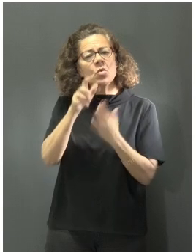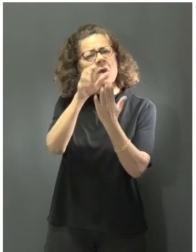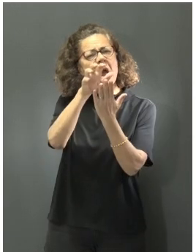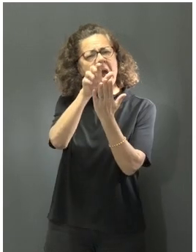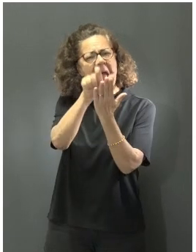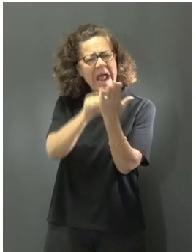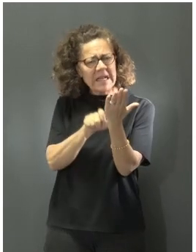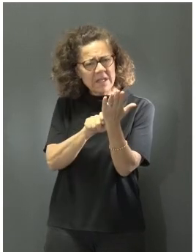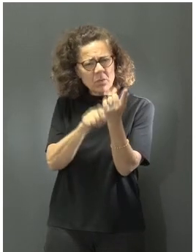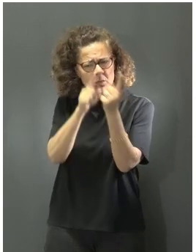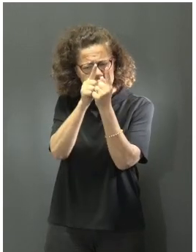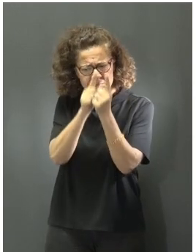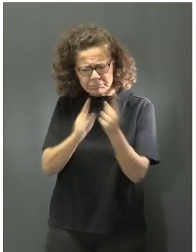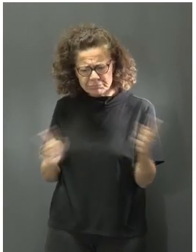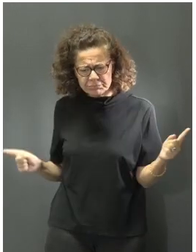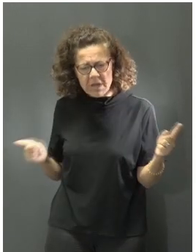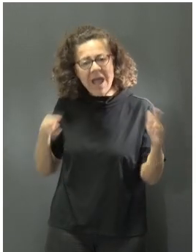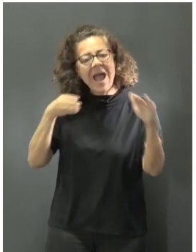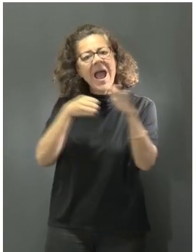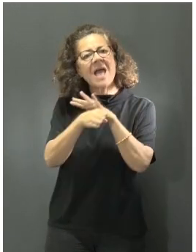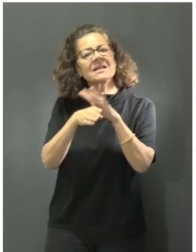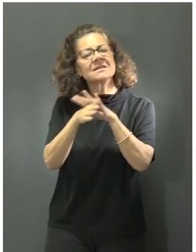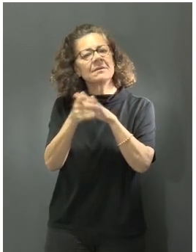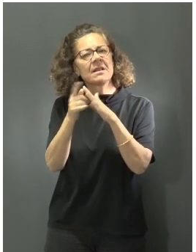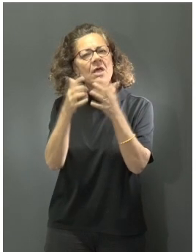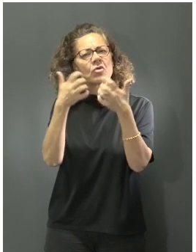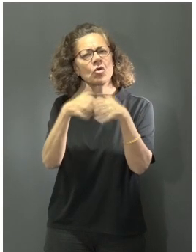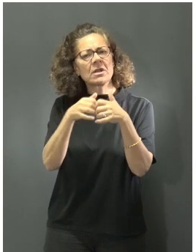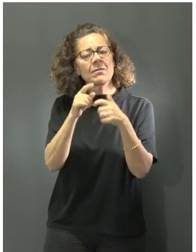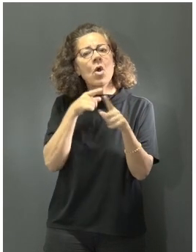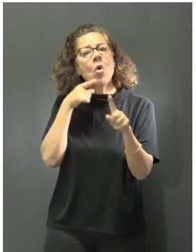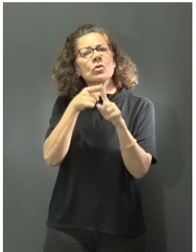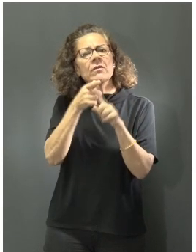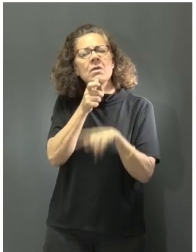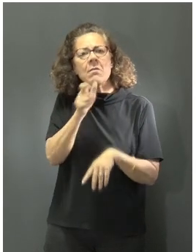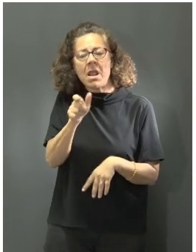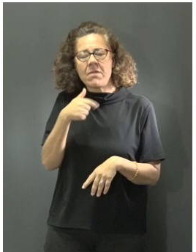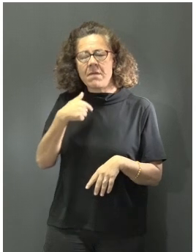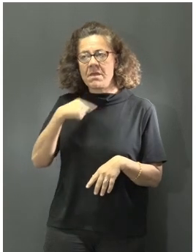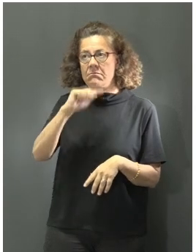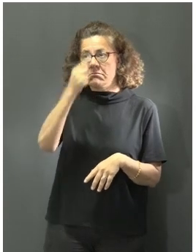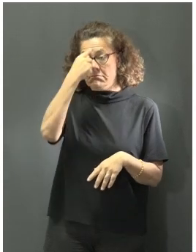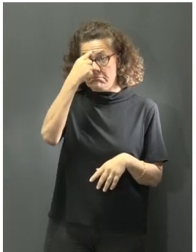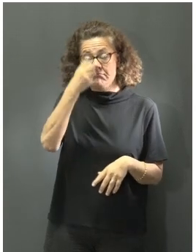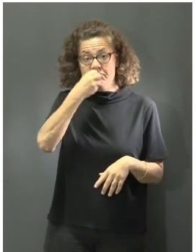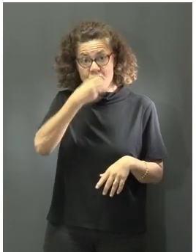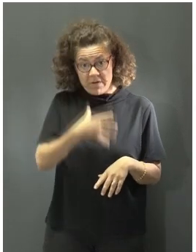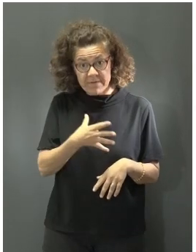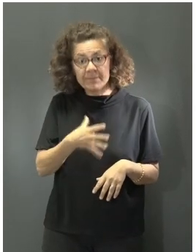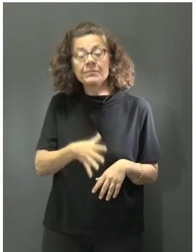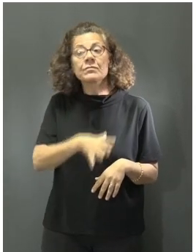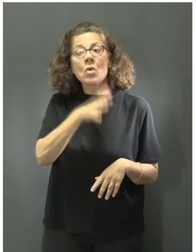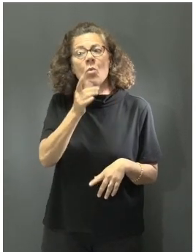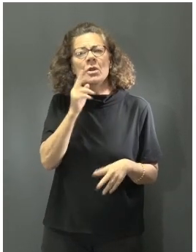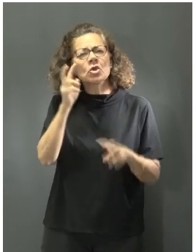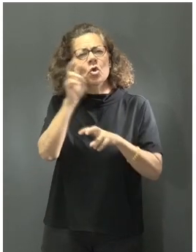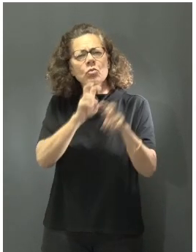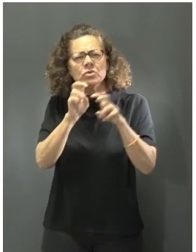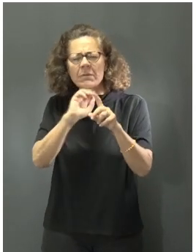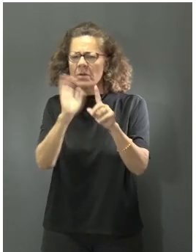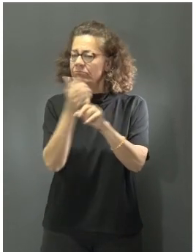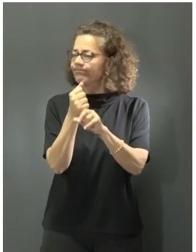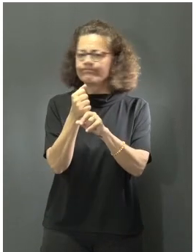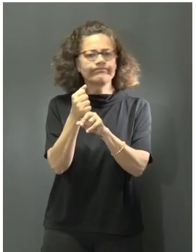artículo enorme de accesibilidad cognitiva, ¿no? Y entonces utilizaba un término que me ha venido muy bien porque creo que lo buscaba y no lo